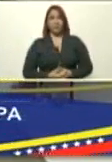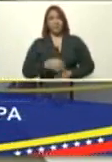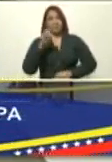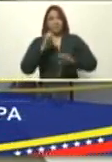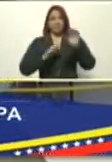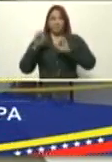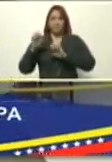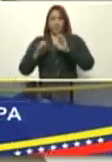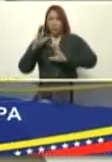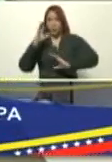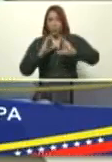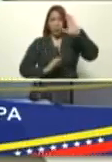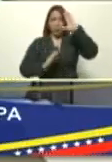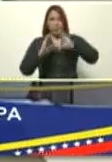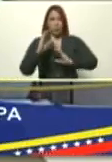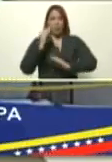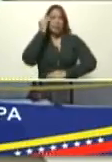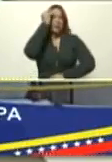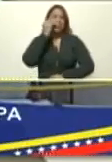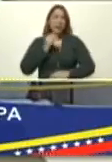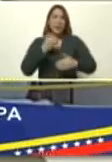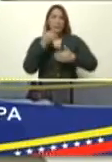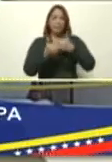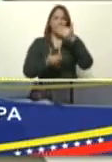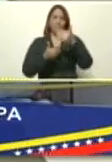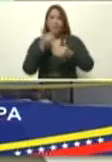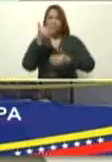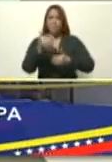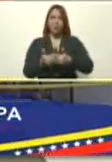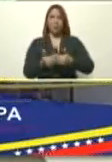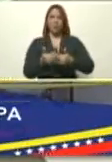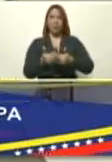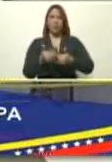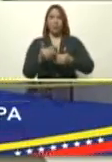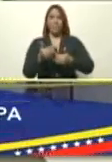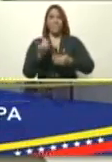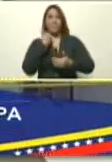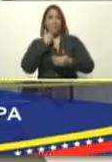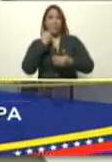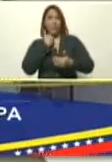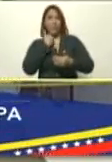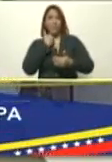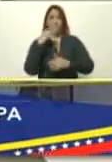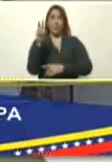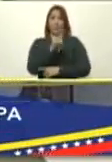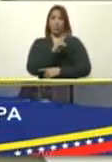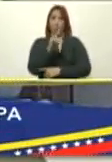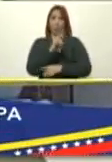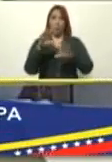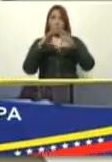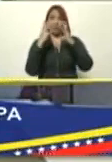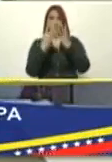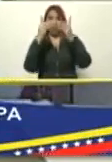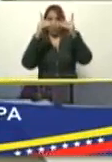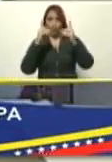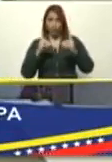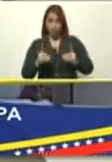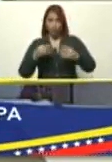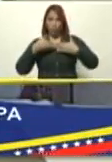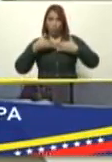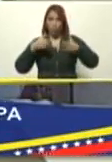evaluando científicamente la evolución de la pandemia en Venezuela y en el mundo, decidimos una apertura